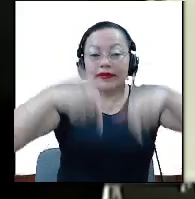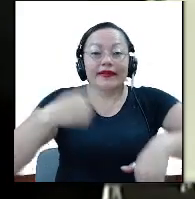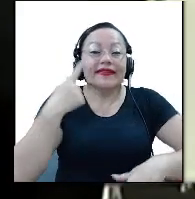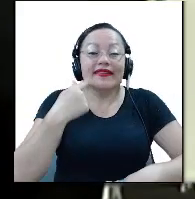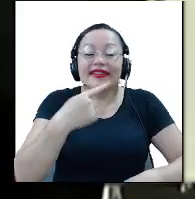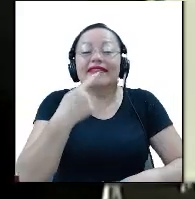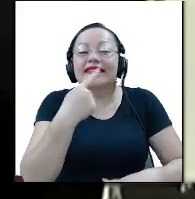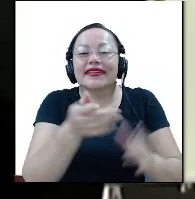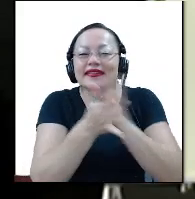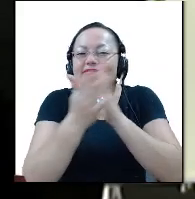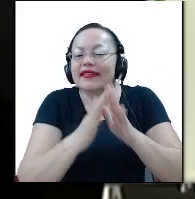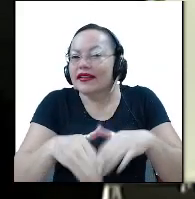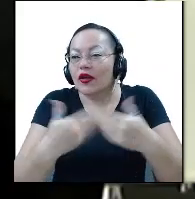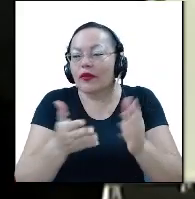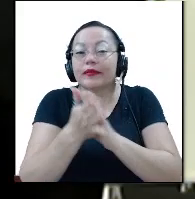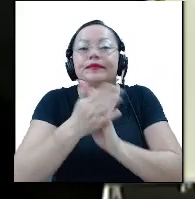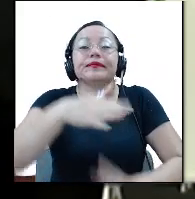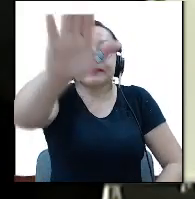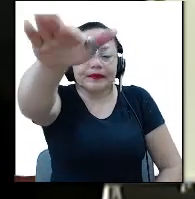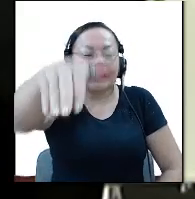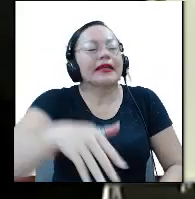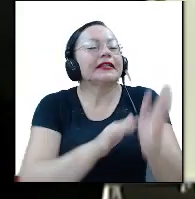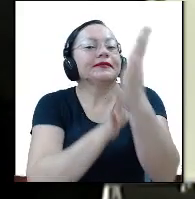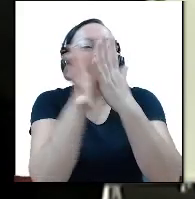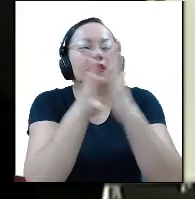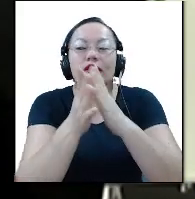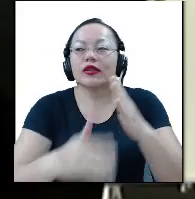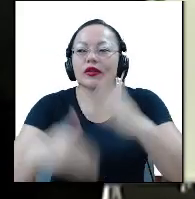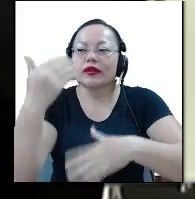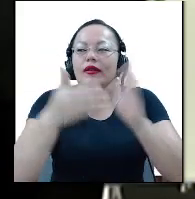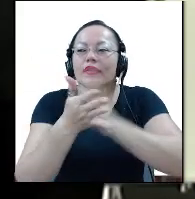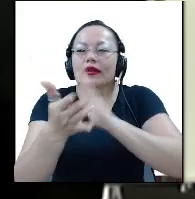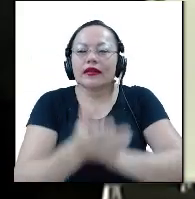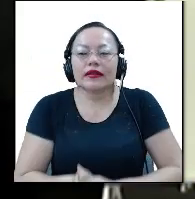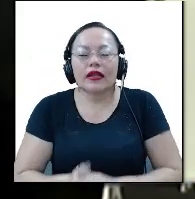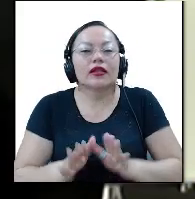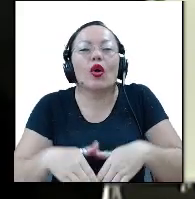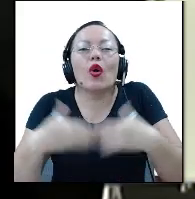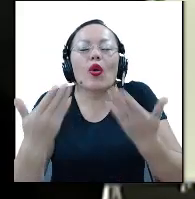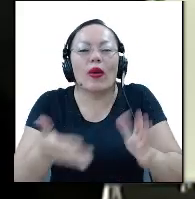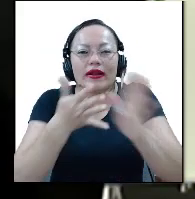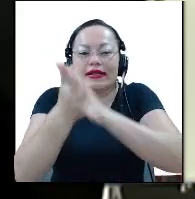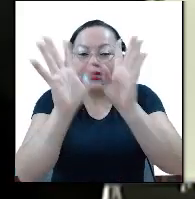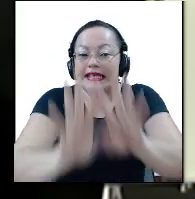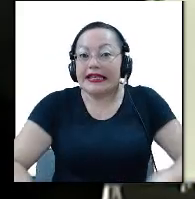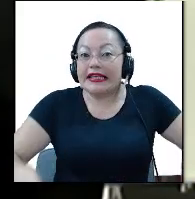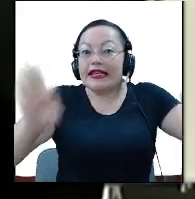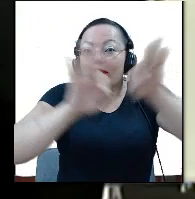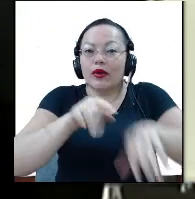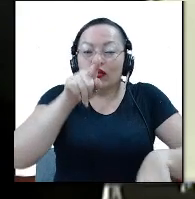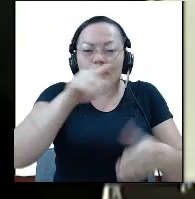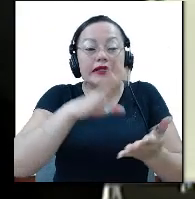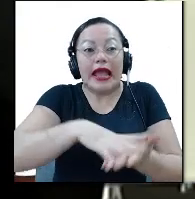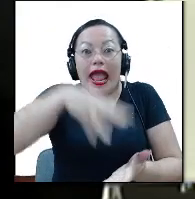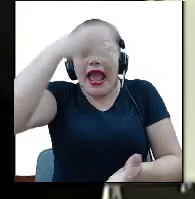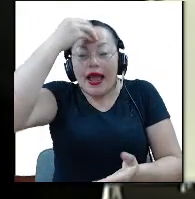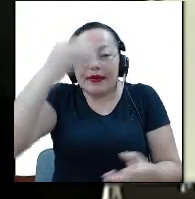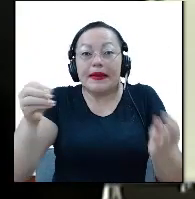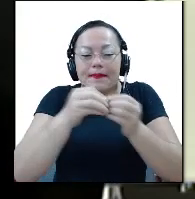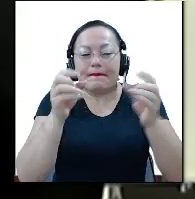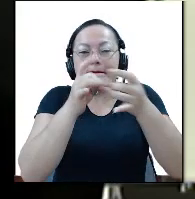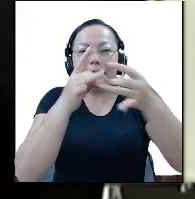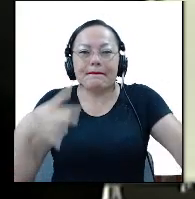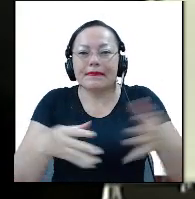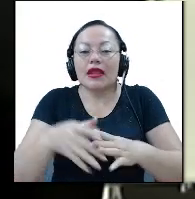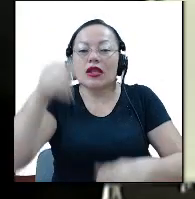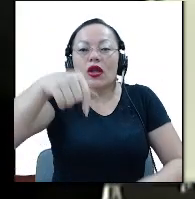señores. Para contarles, arrancamos con daticos, con noticas importantes y fechas del día de hoy. Hoy es el